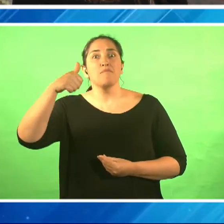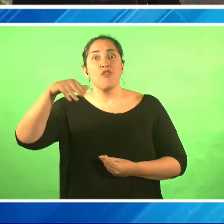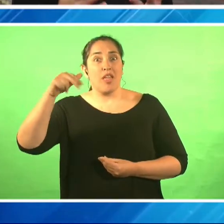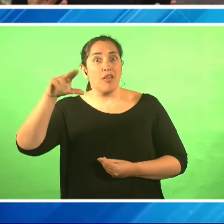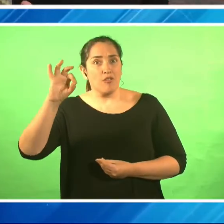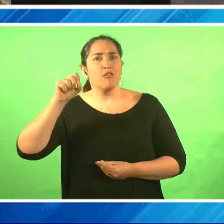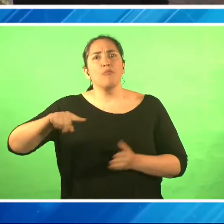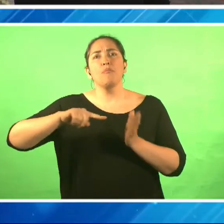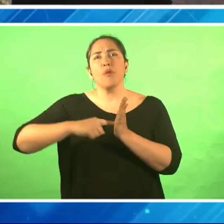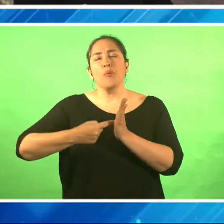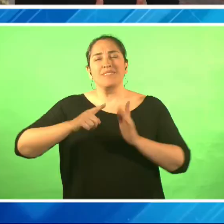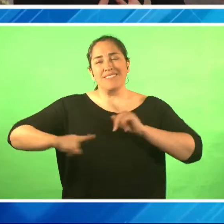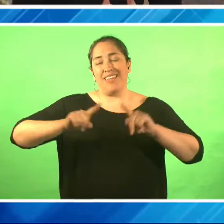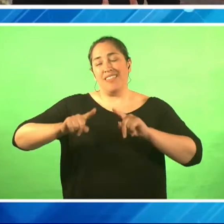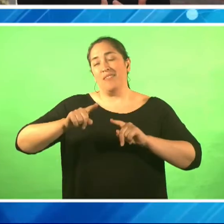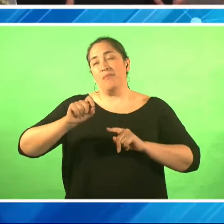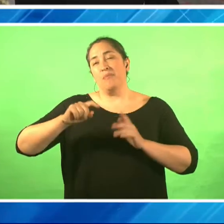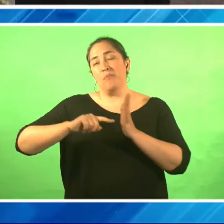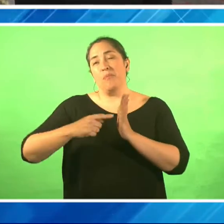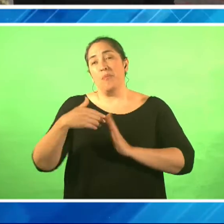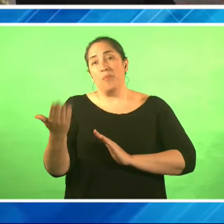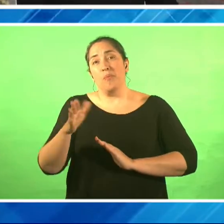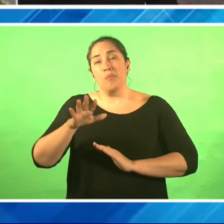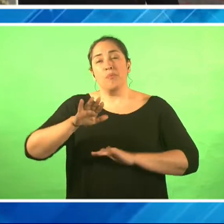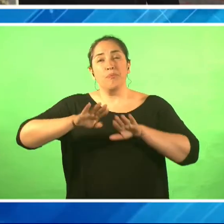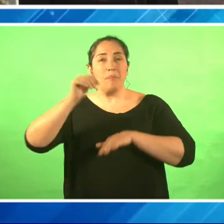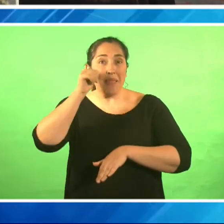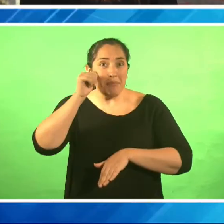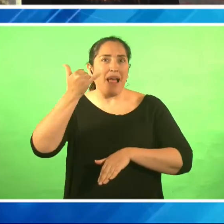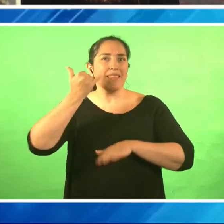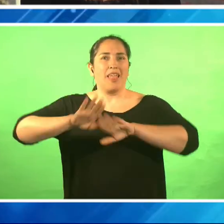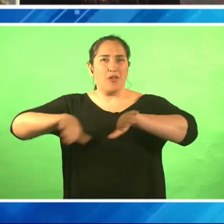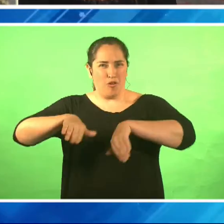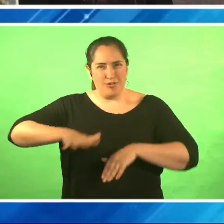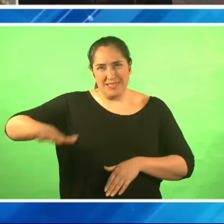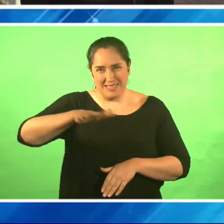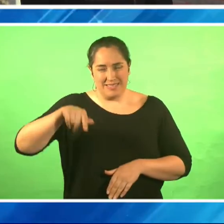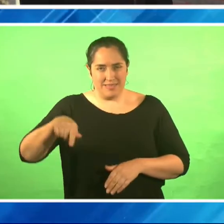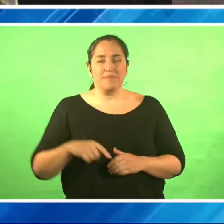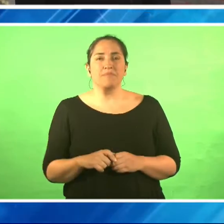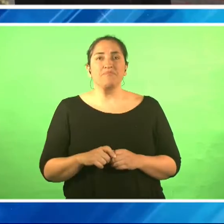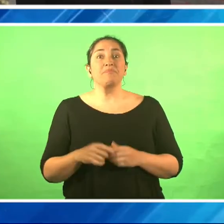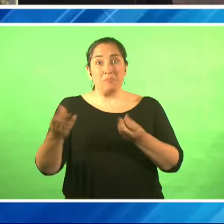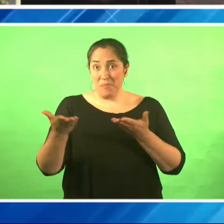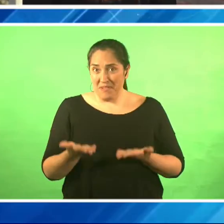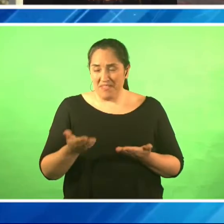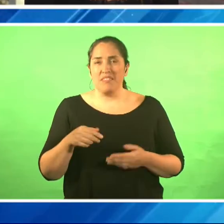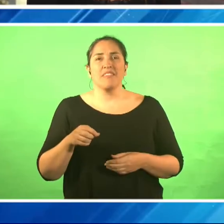Buenos Aires para Mar del Plata y toda la costa. Bienvenida, Cintia. Gracias, buen día, ¿cómo